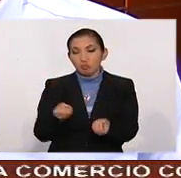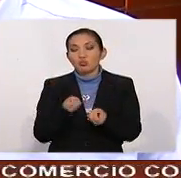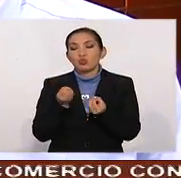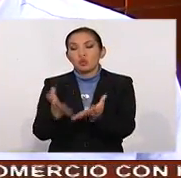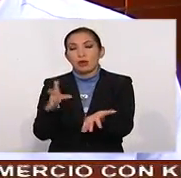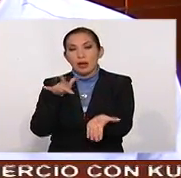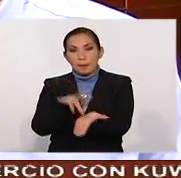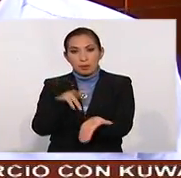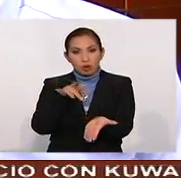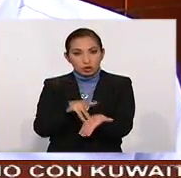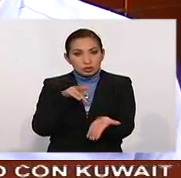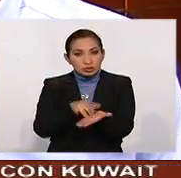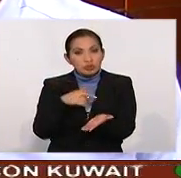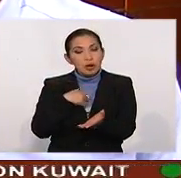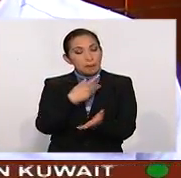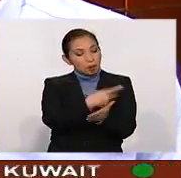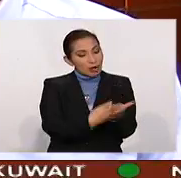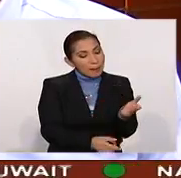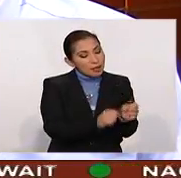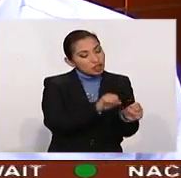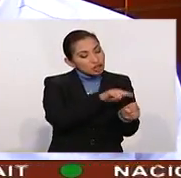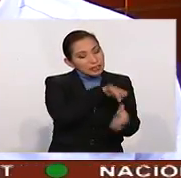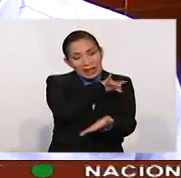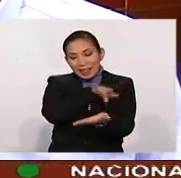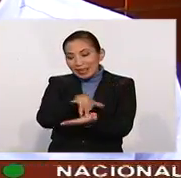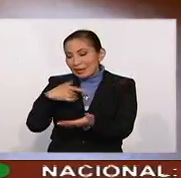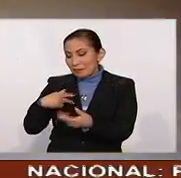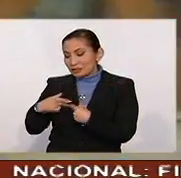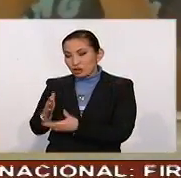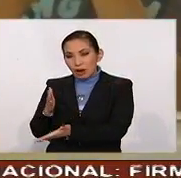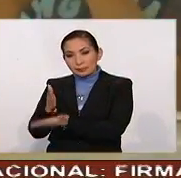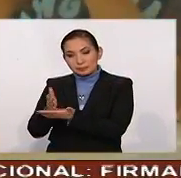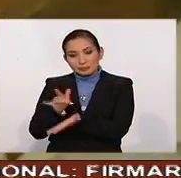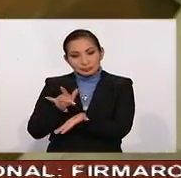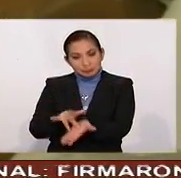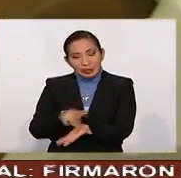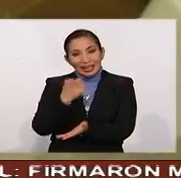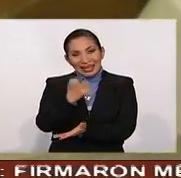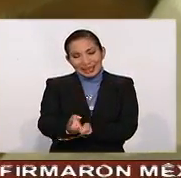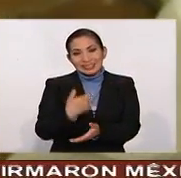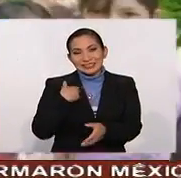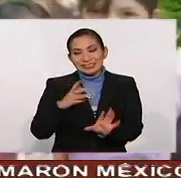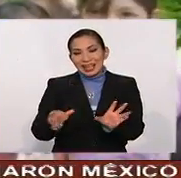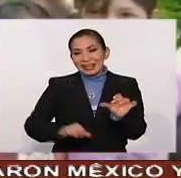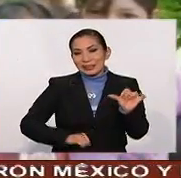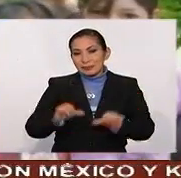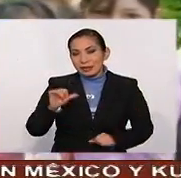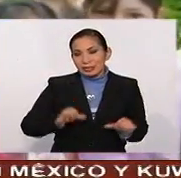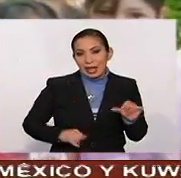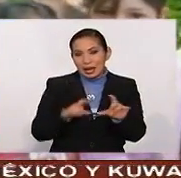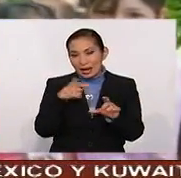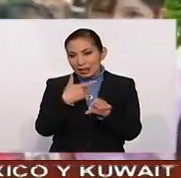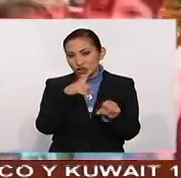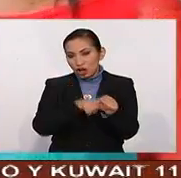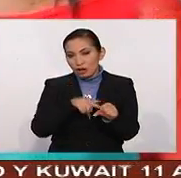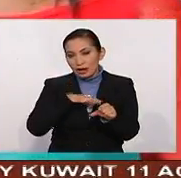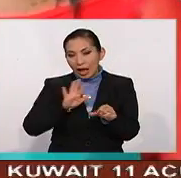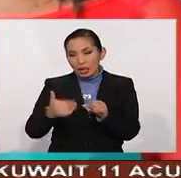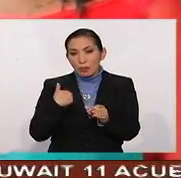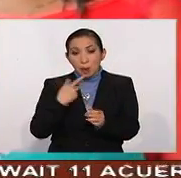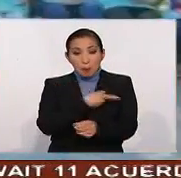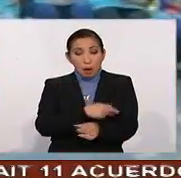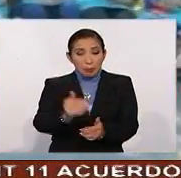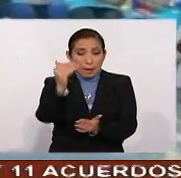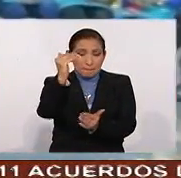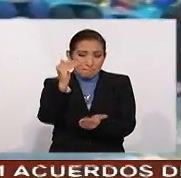el apoyo de los programas sociales y de la sociedad mexicana. La Cruzada Nacional contra el Hambre ha contribuido a reducir la pobreza